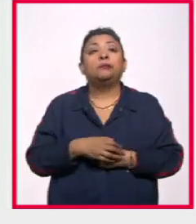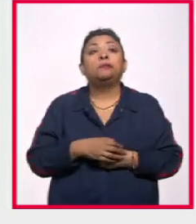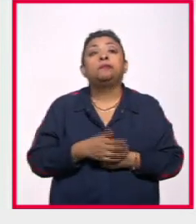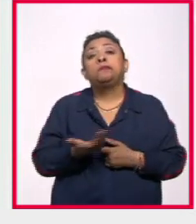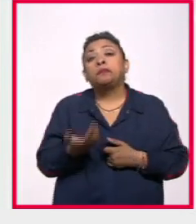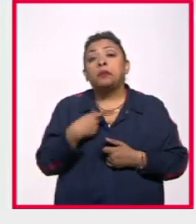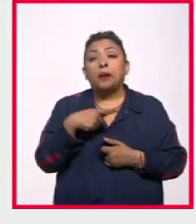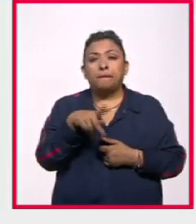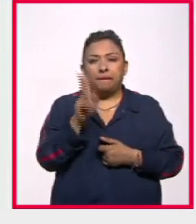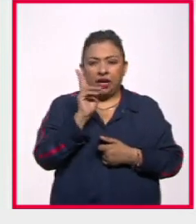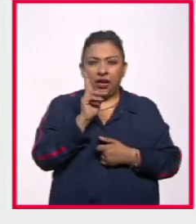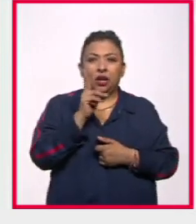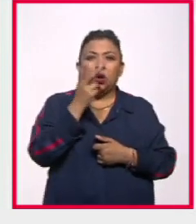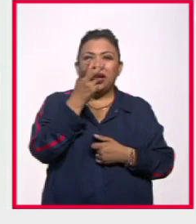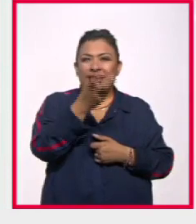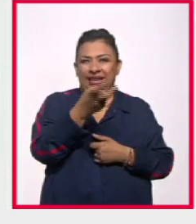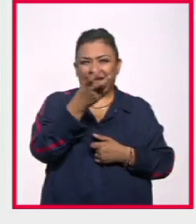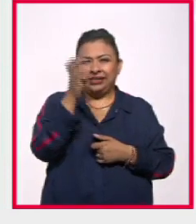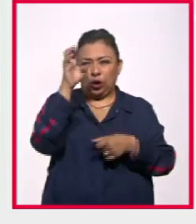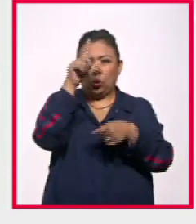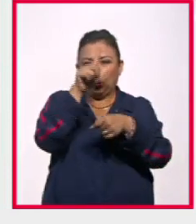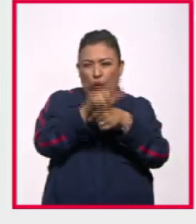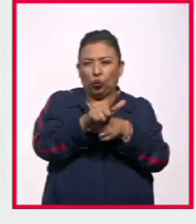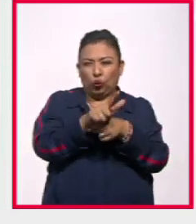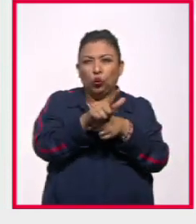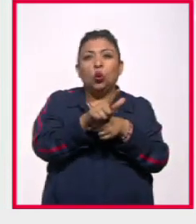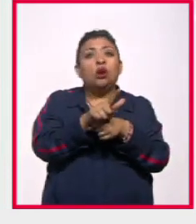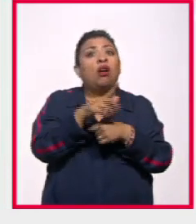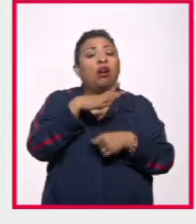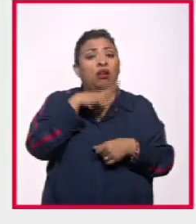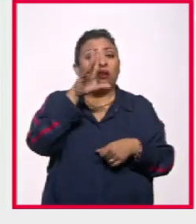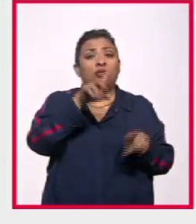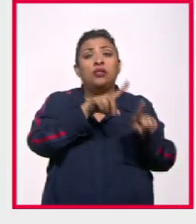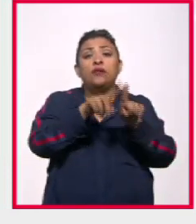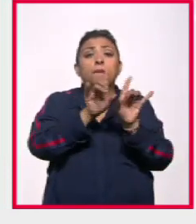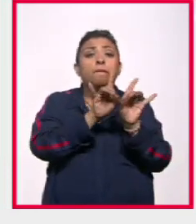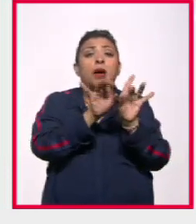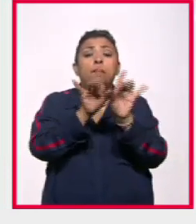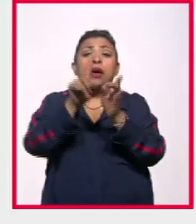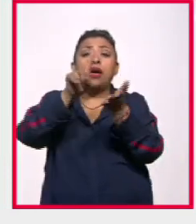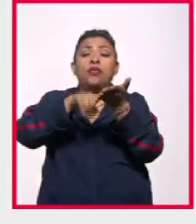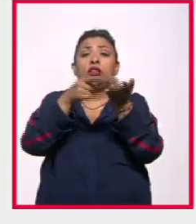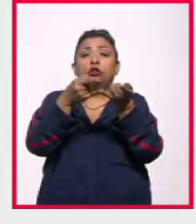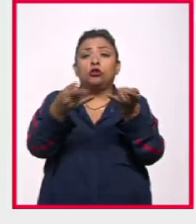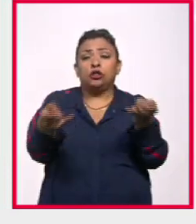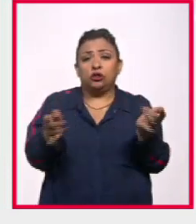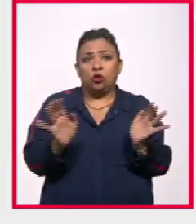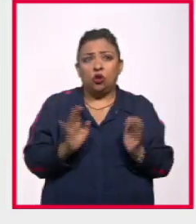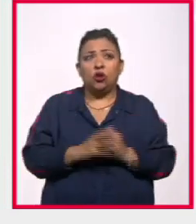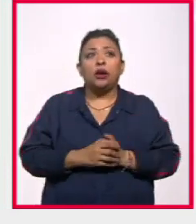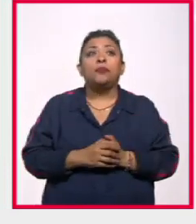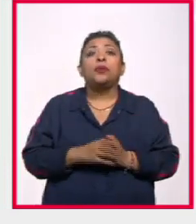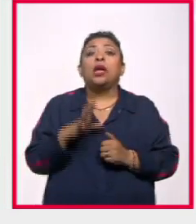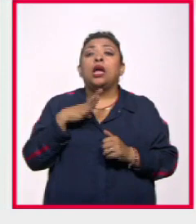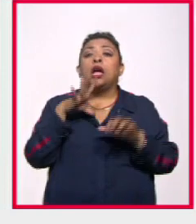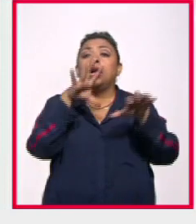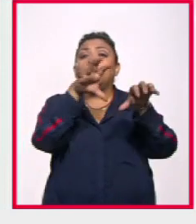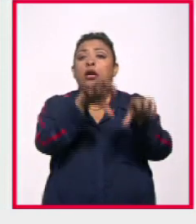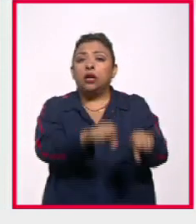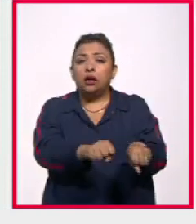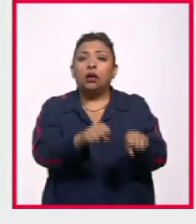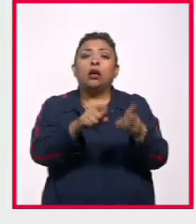embargo, esta cultura ha tenido diferentes momentos en la historia. La conquista